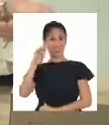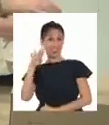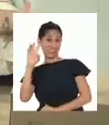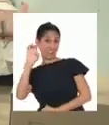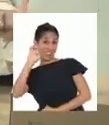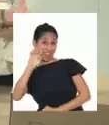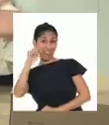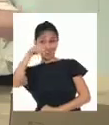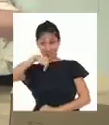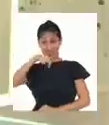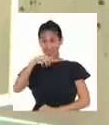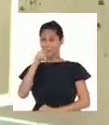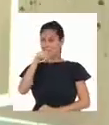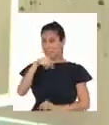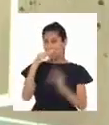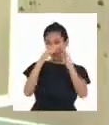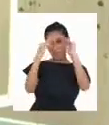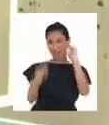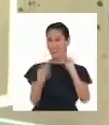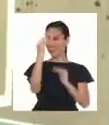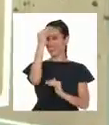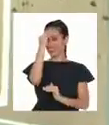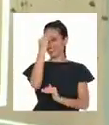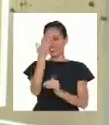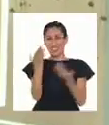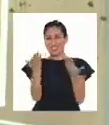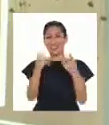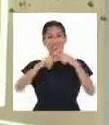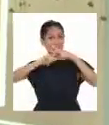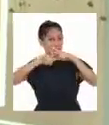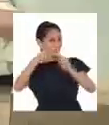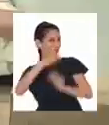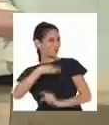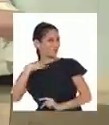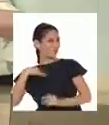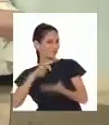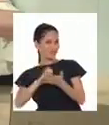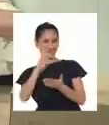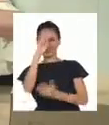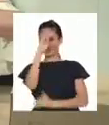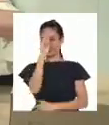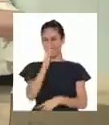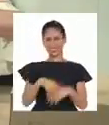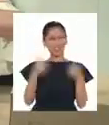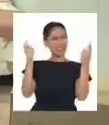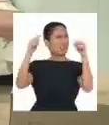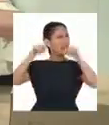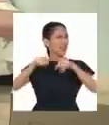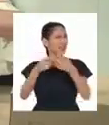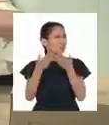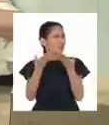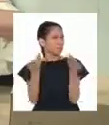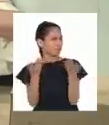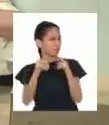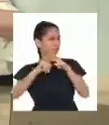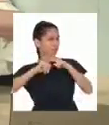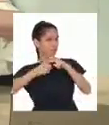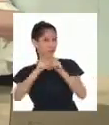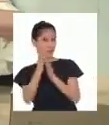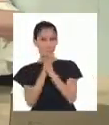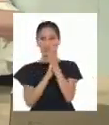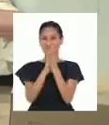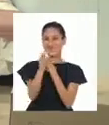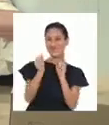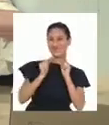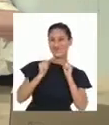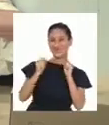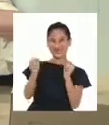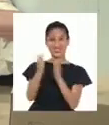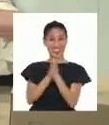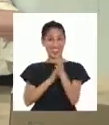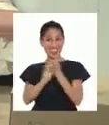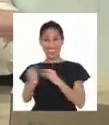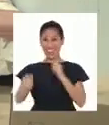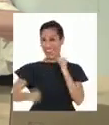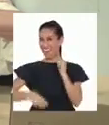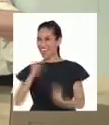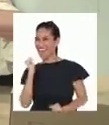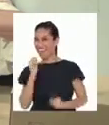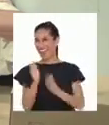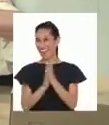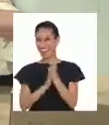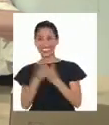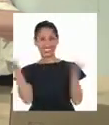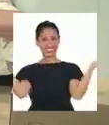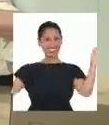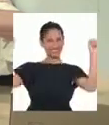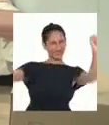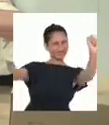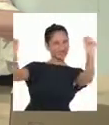Aprendo en Casa, una iniciativa del Ministerio de Educación. Hoy empezamos con muchas ganas y pilas, así que nadie